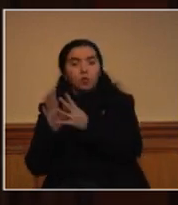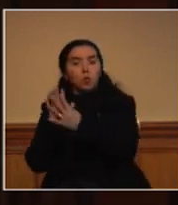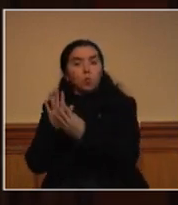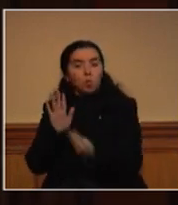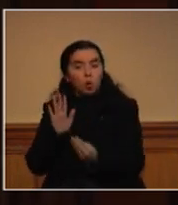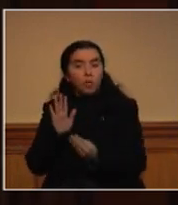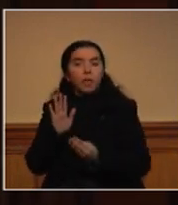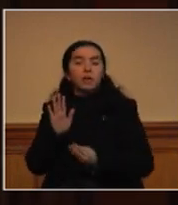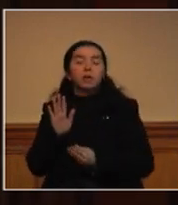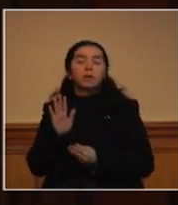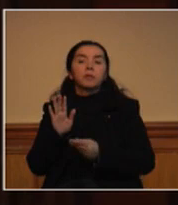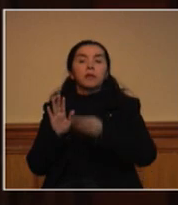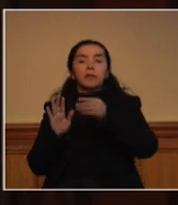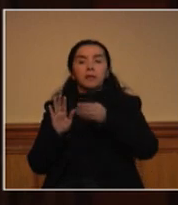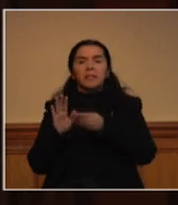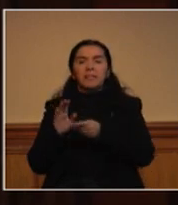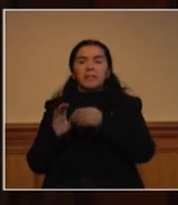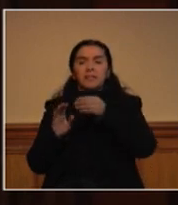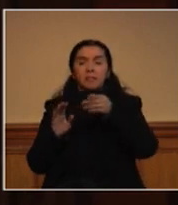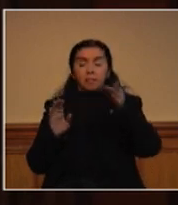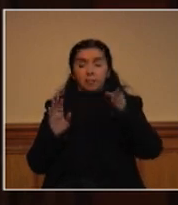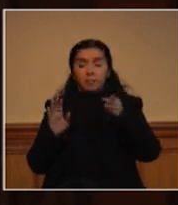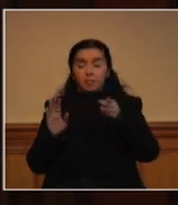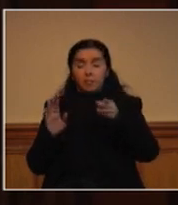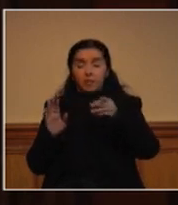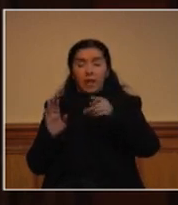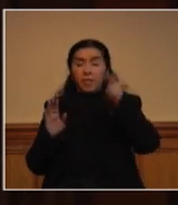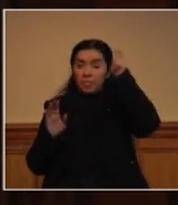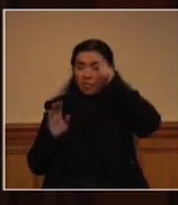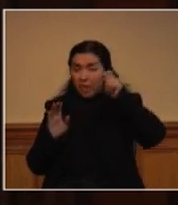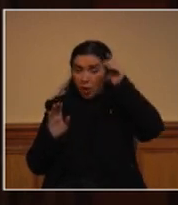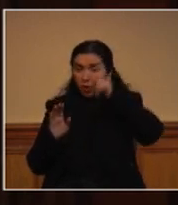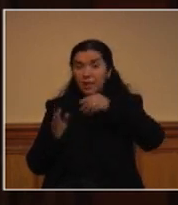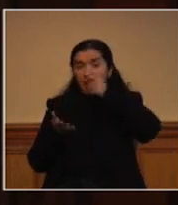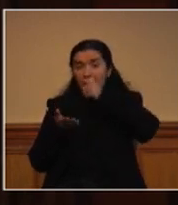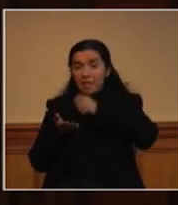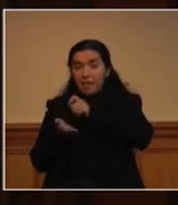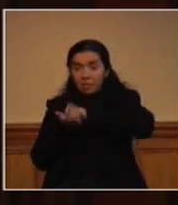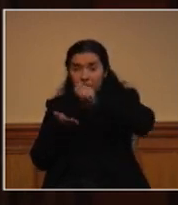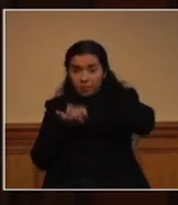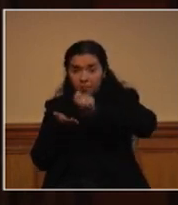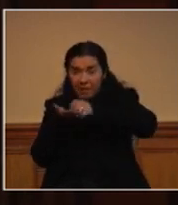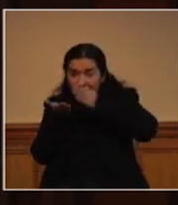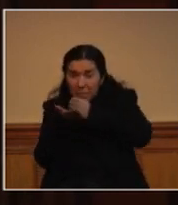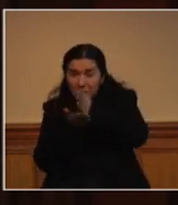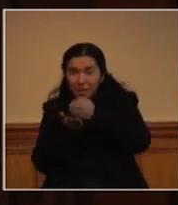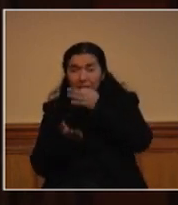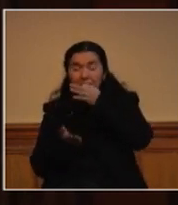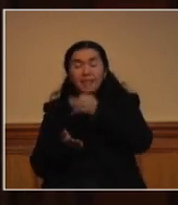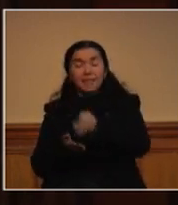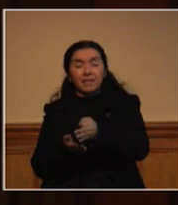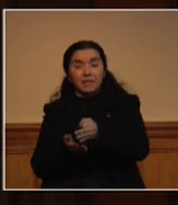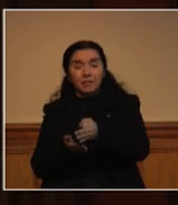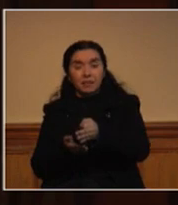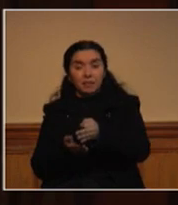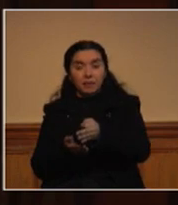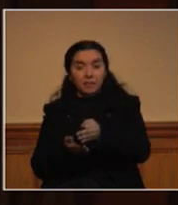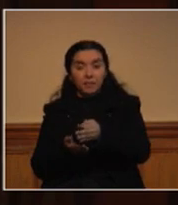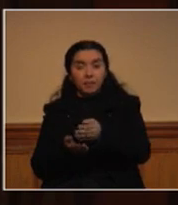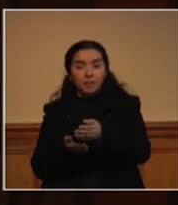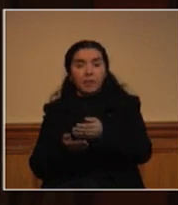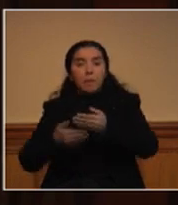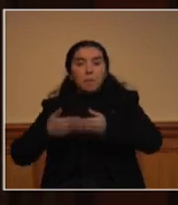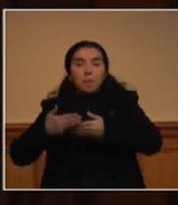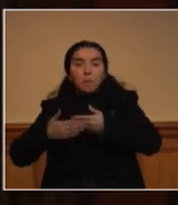secuencial y predeterminado, la teoría de la alfabetización emergente lo que ha puesto de manifiesto es